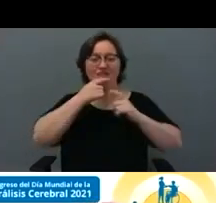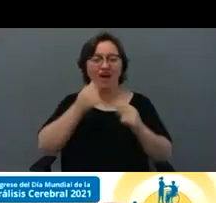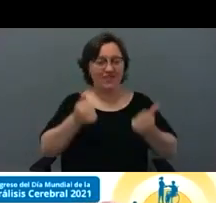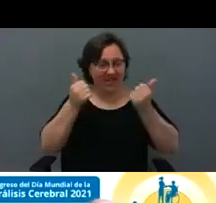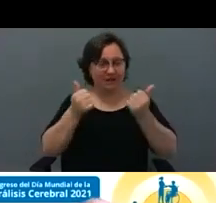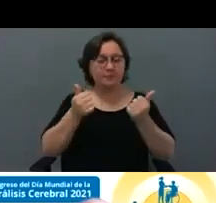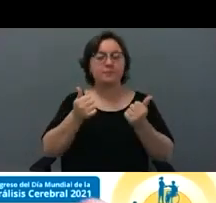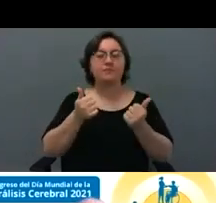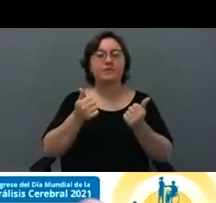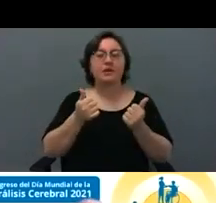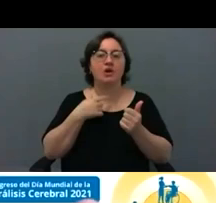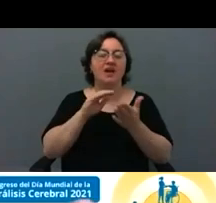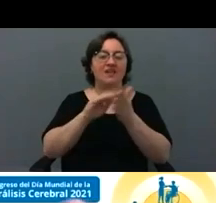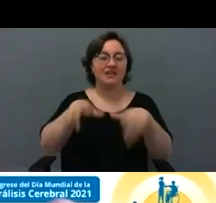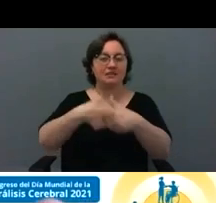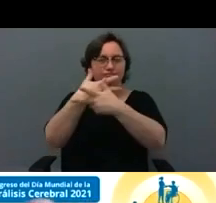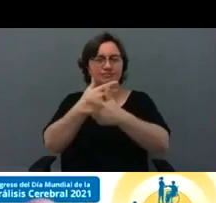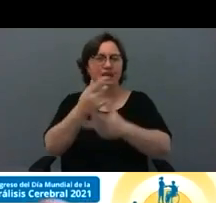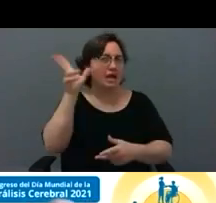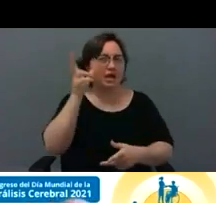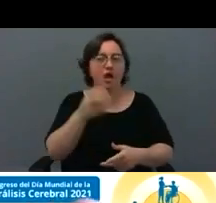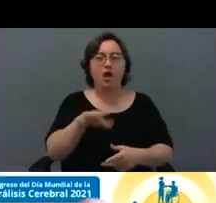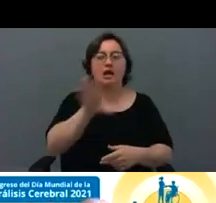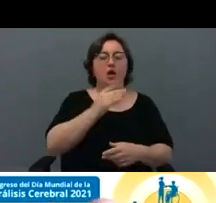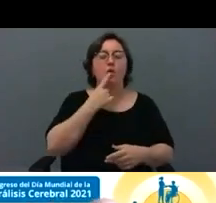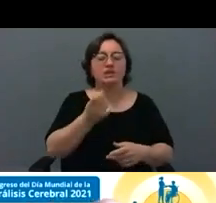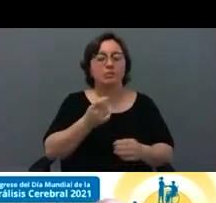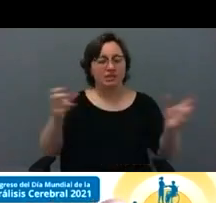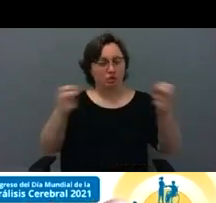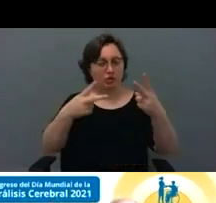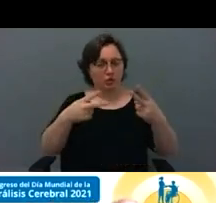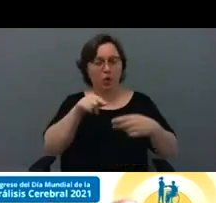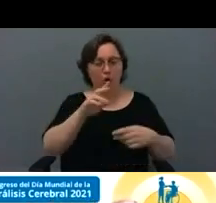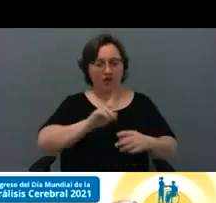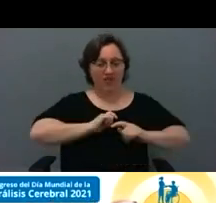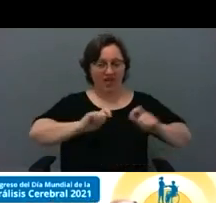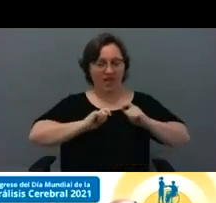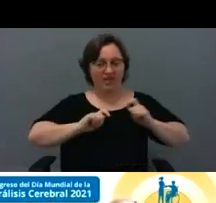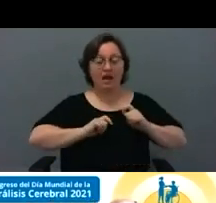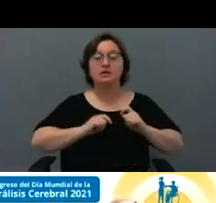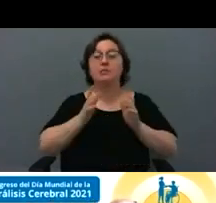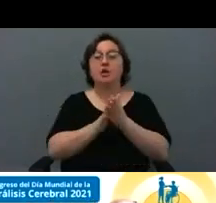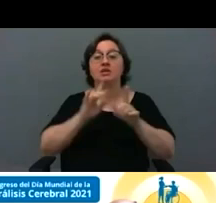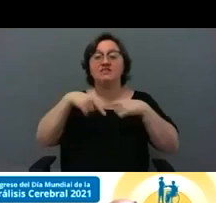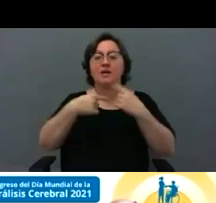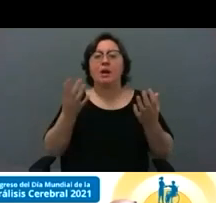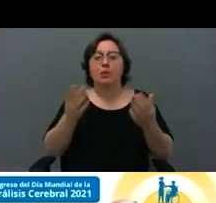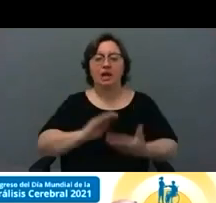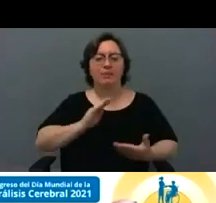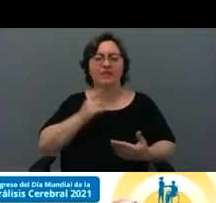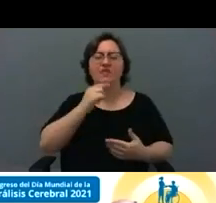más difícil de comprensión y de interacción, son pues el tomar sus decisiones del día a día, ¿no? El